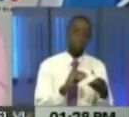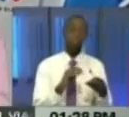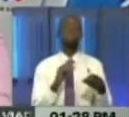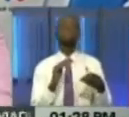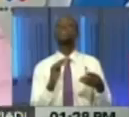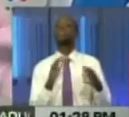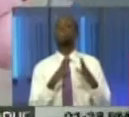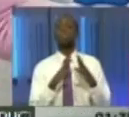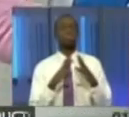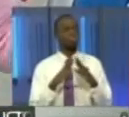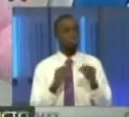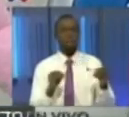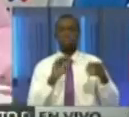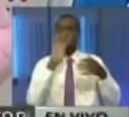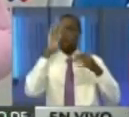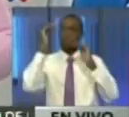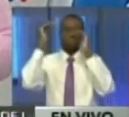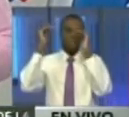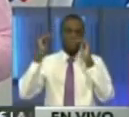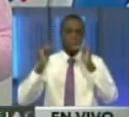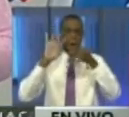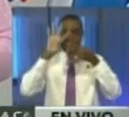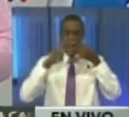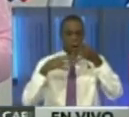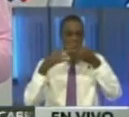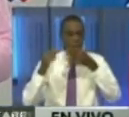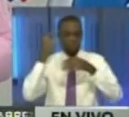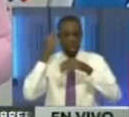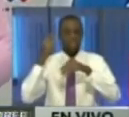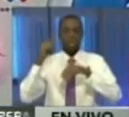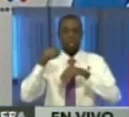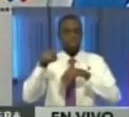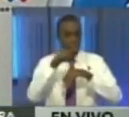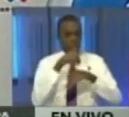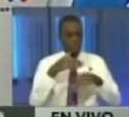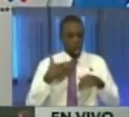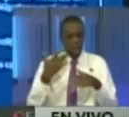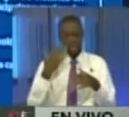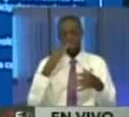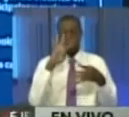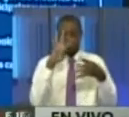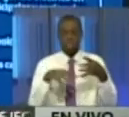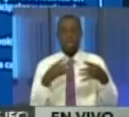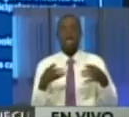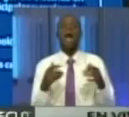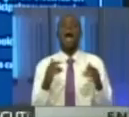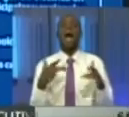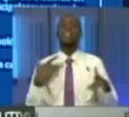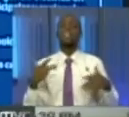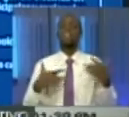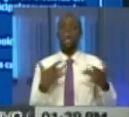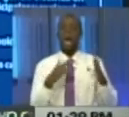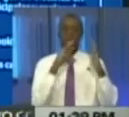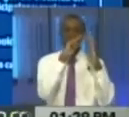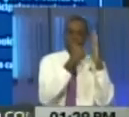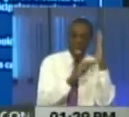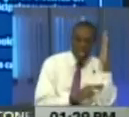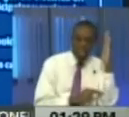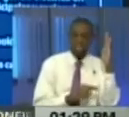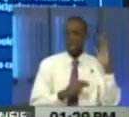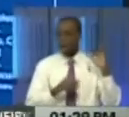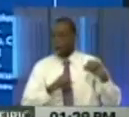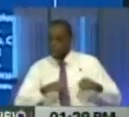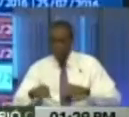en todos los cronogramas, como ustedes pueden también chequear, que son las actividades técnicas, operativas y de